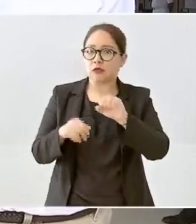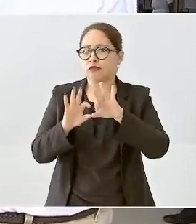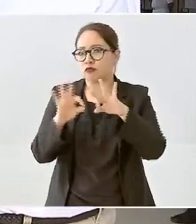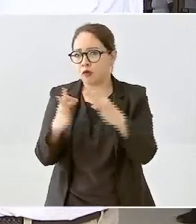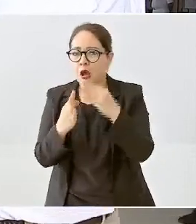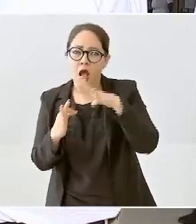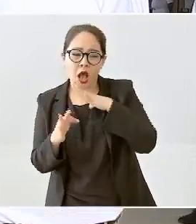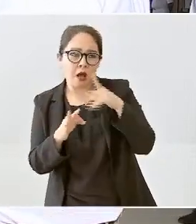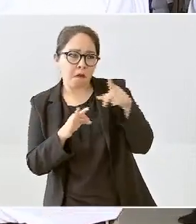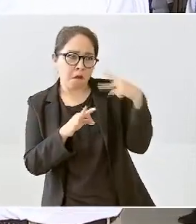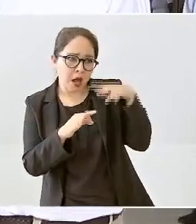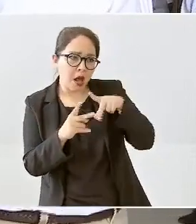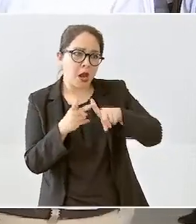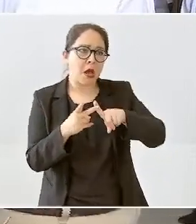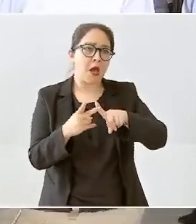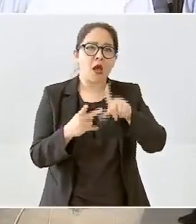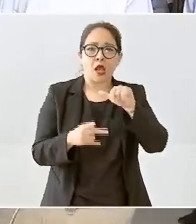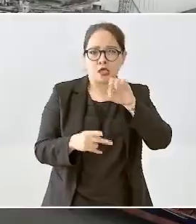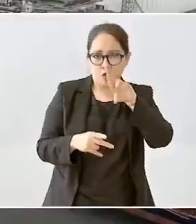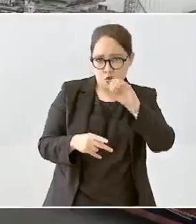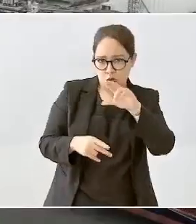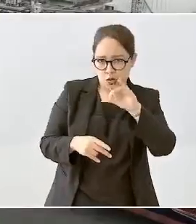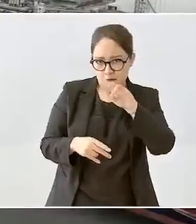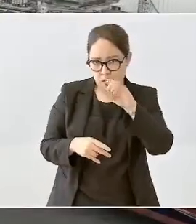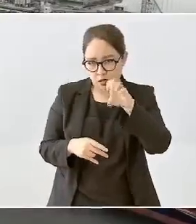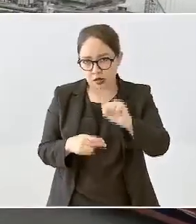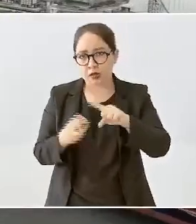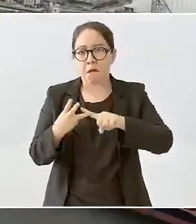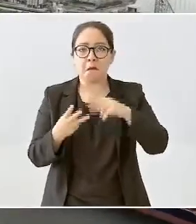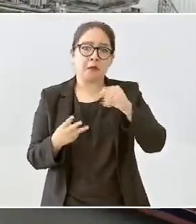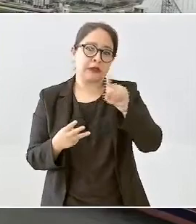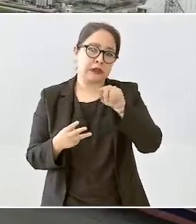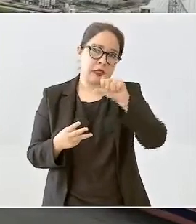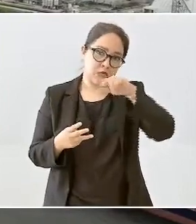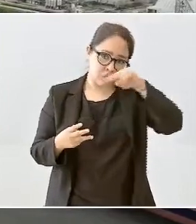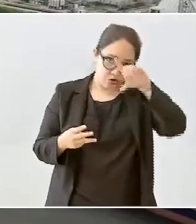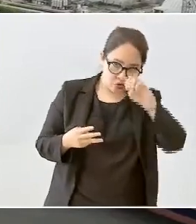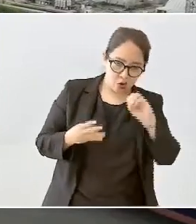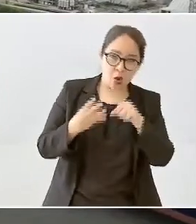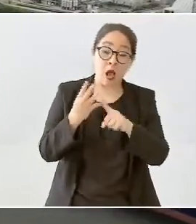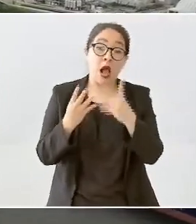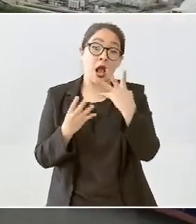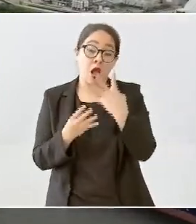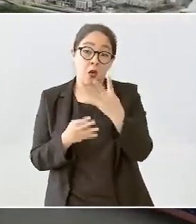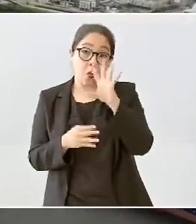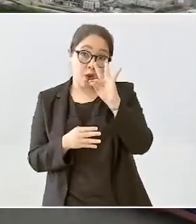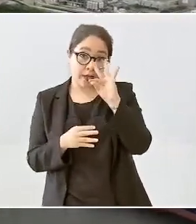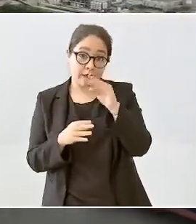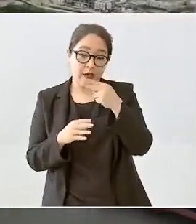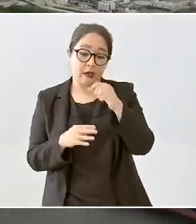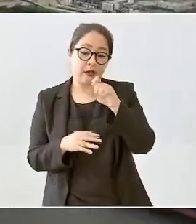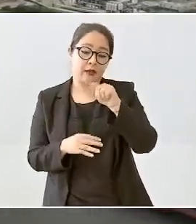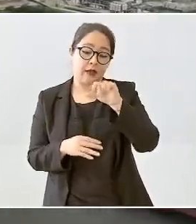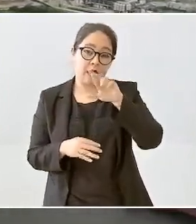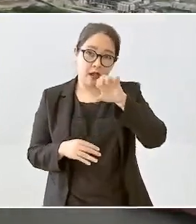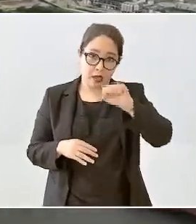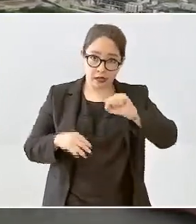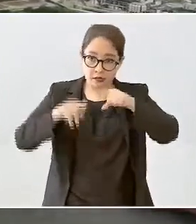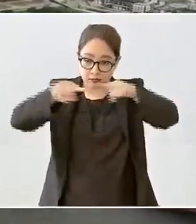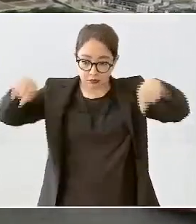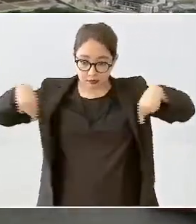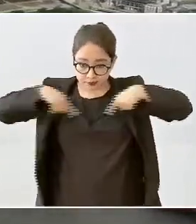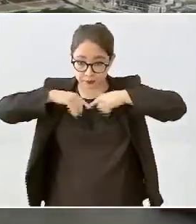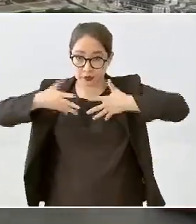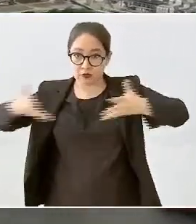Veracruz, aquí cerca, en Manzanillo, en Lázaro Cárdenas. Es una terminal que tiene 40 hectáreas para recibir 2 barcos